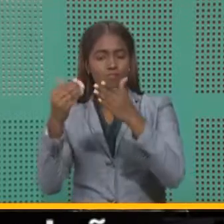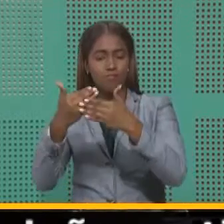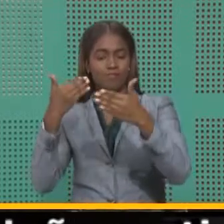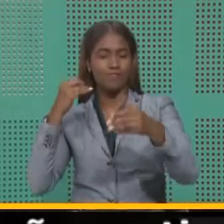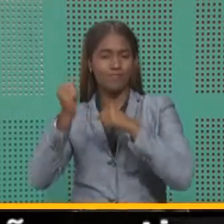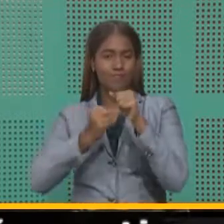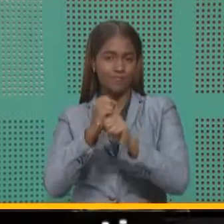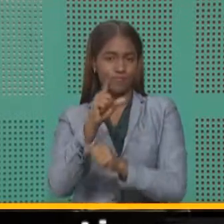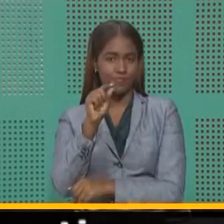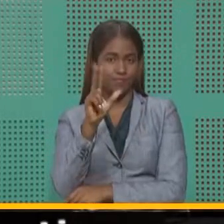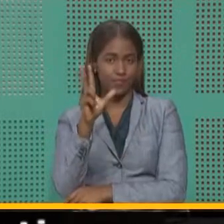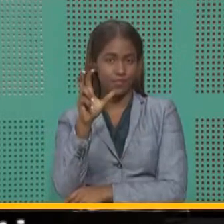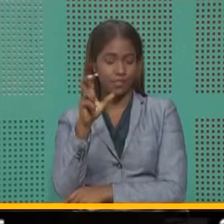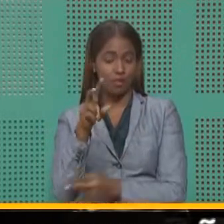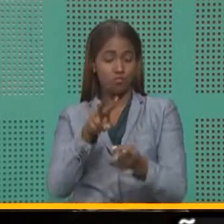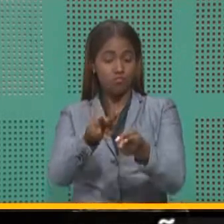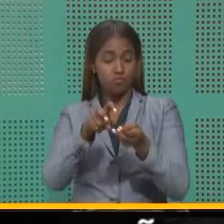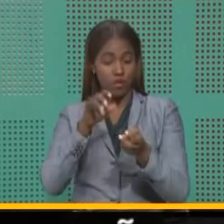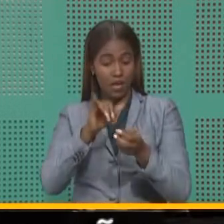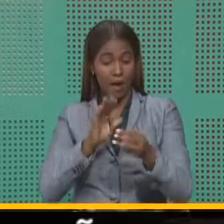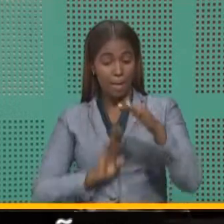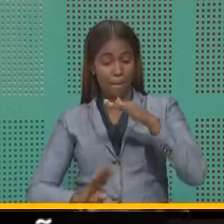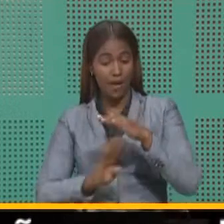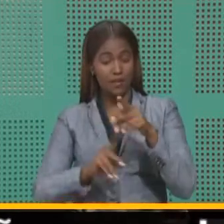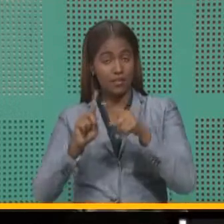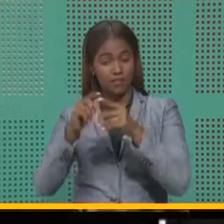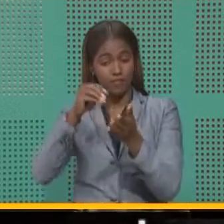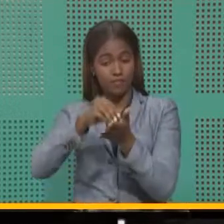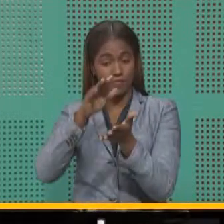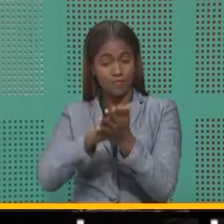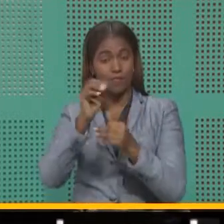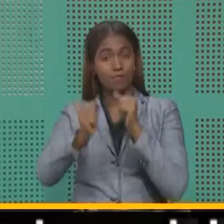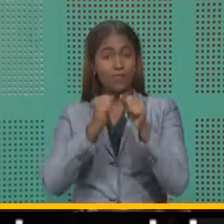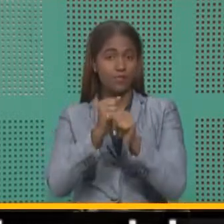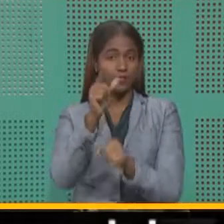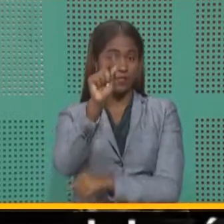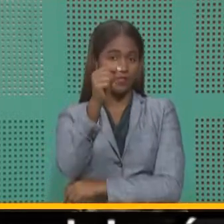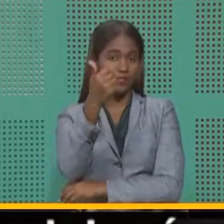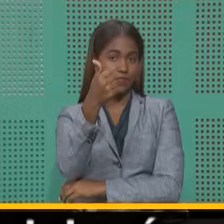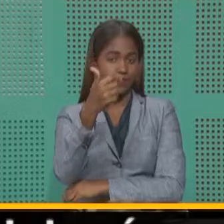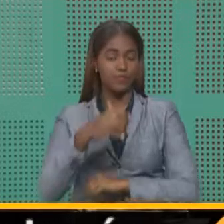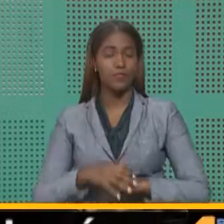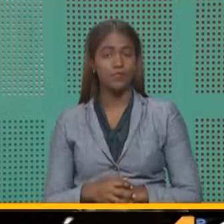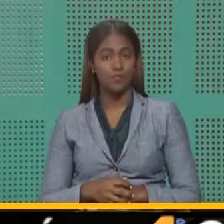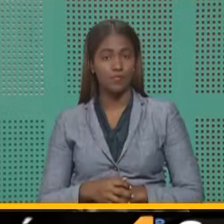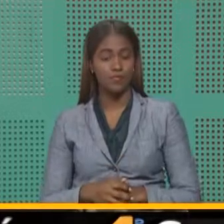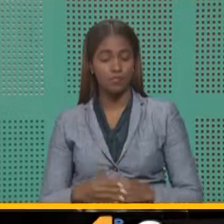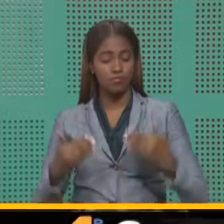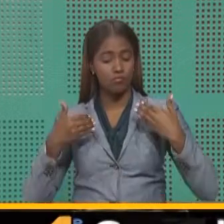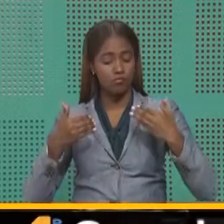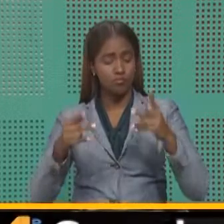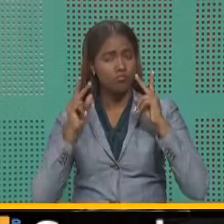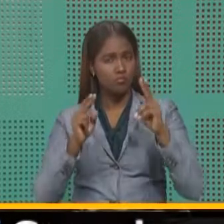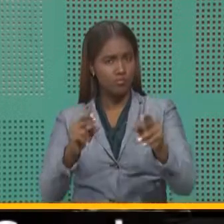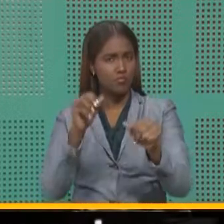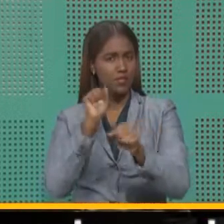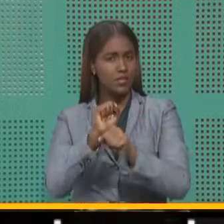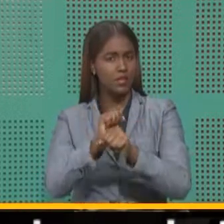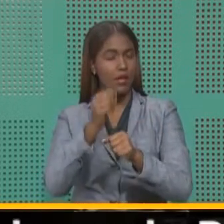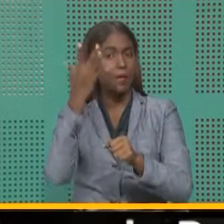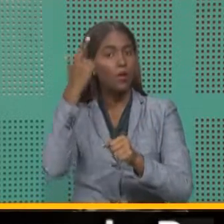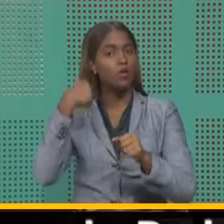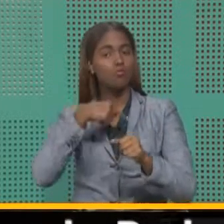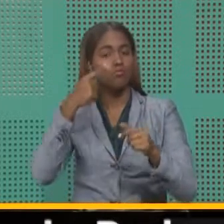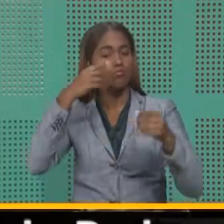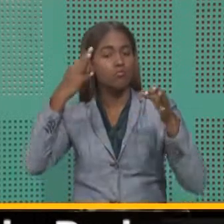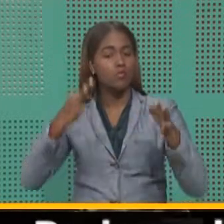tomando como base las emisiones registradas en el año 2010 aceleramos el paso porque estamos decidido a